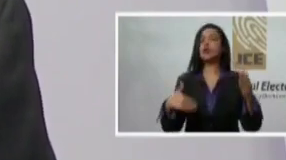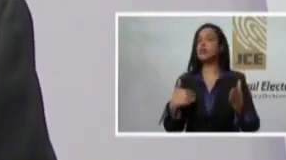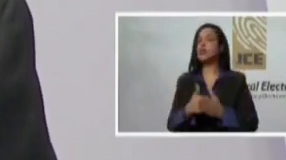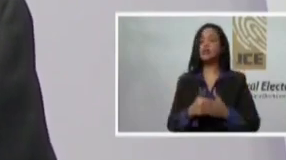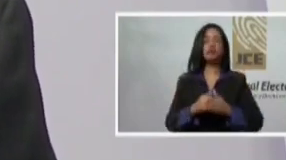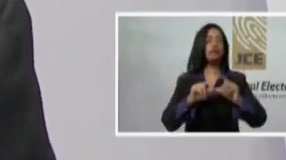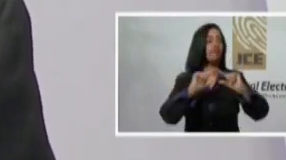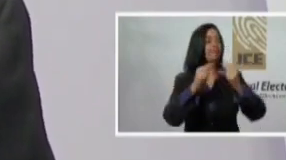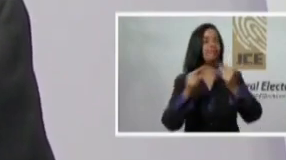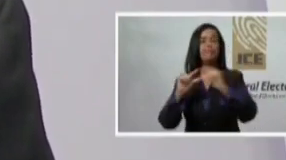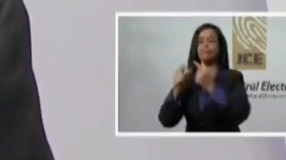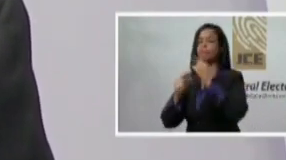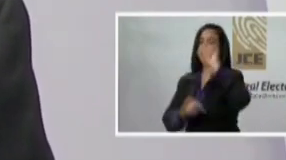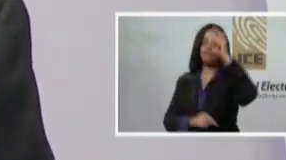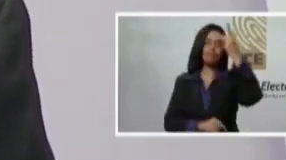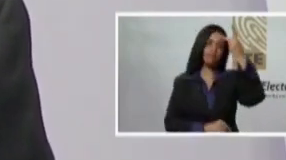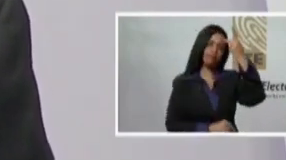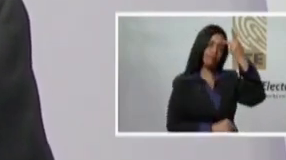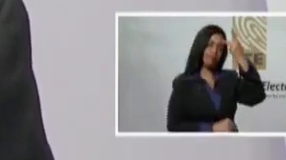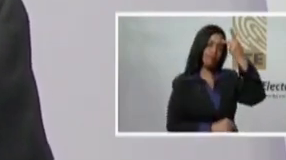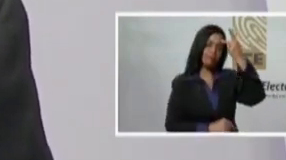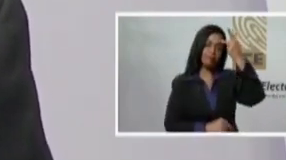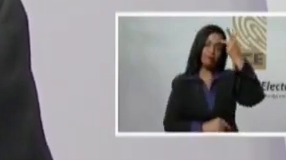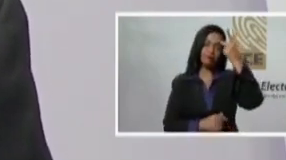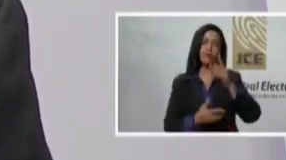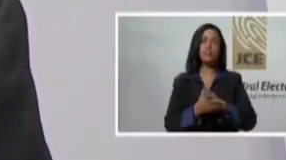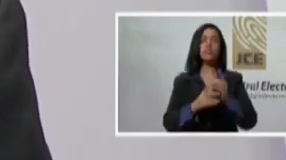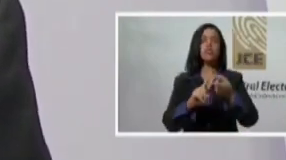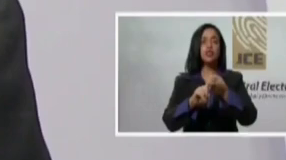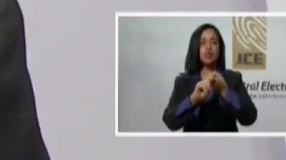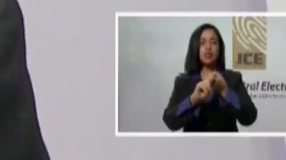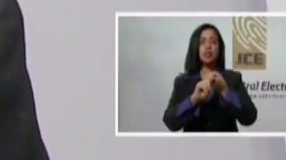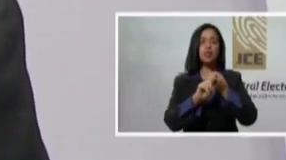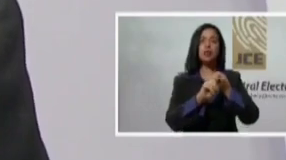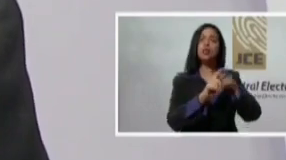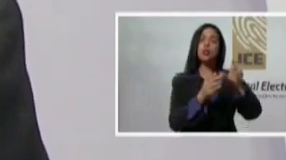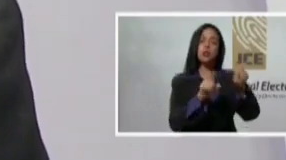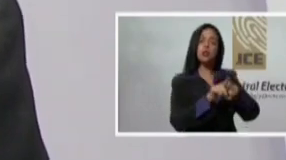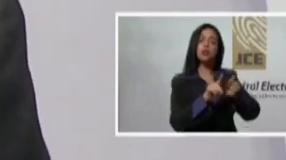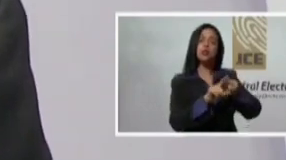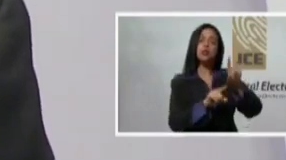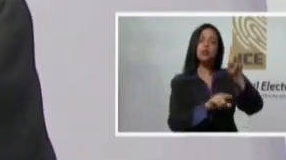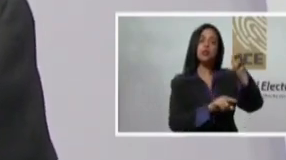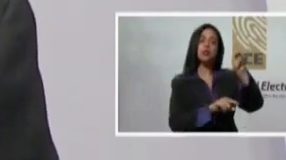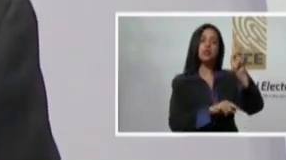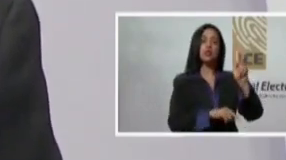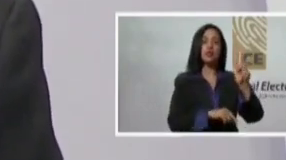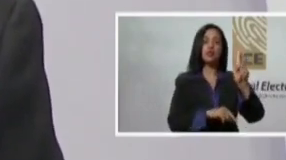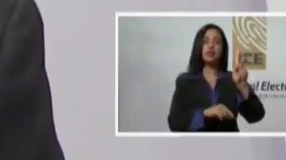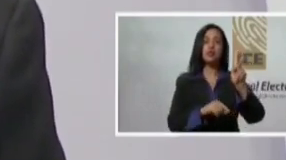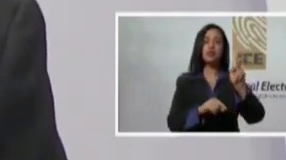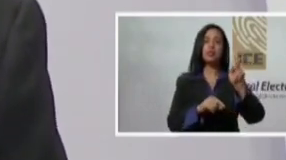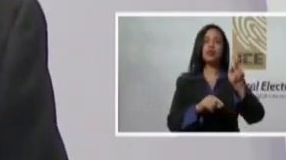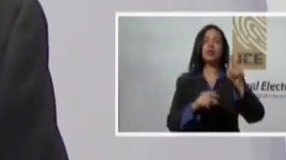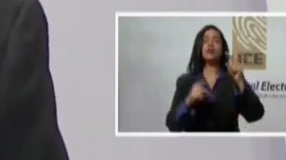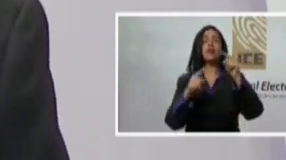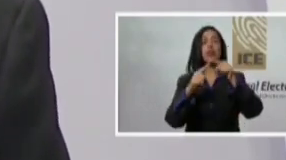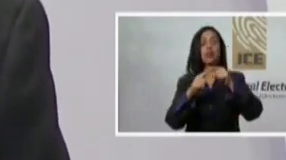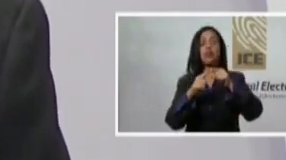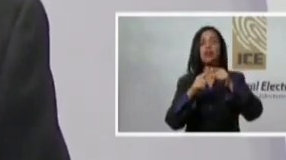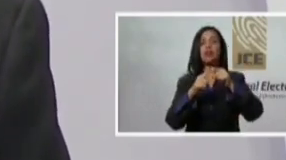partidos políticos y a los medios de comunicación hasta el boletín final.